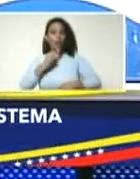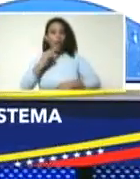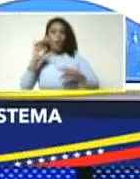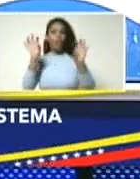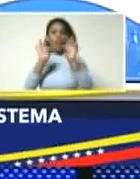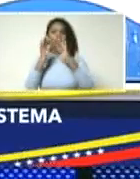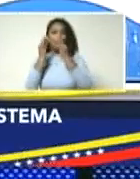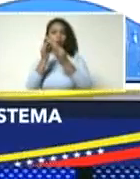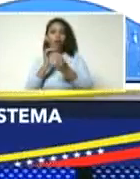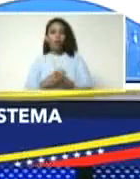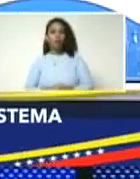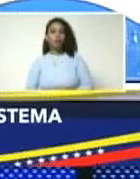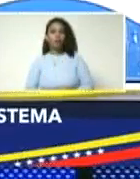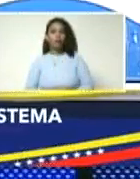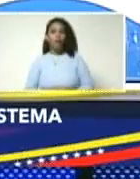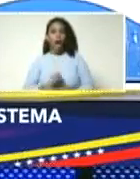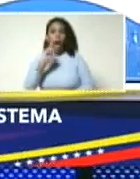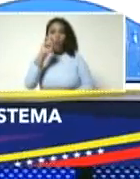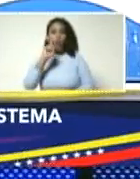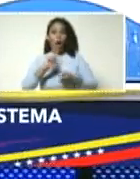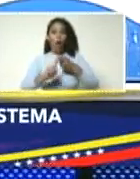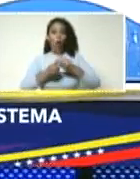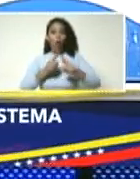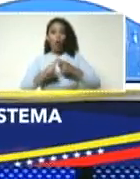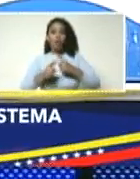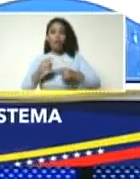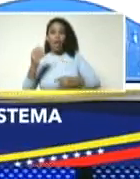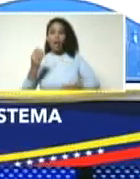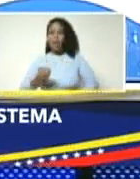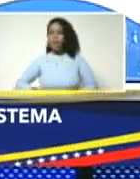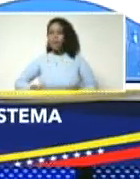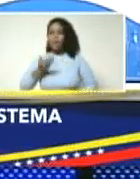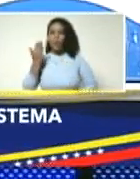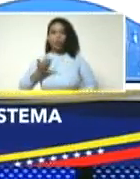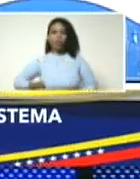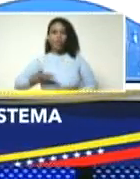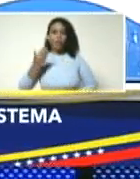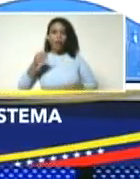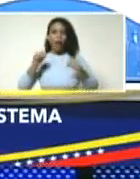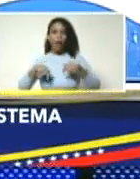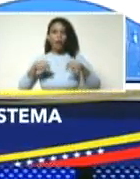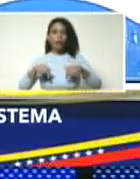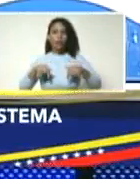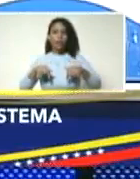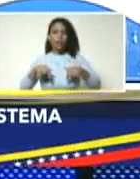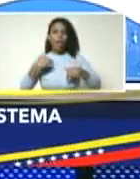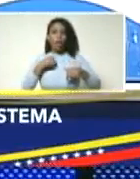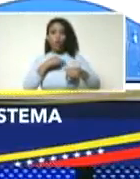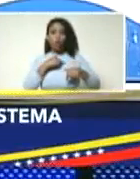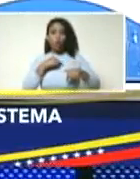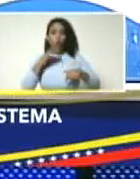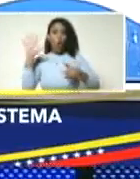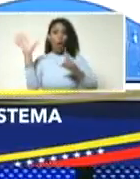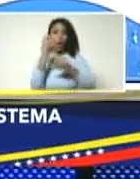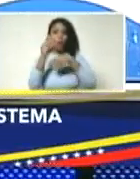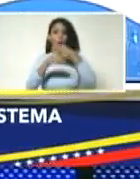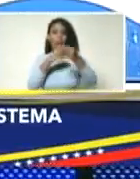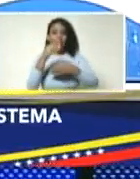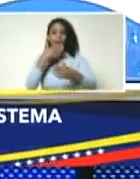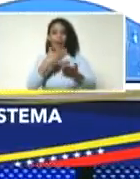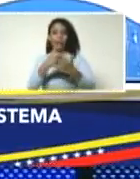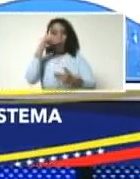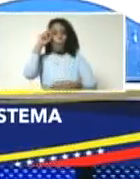¿verdad? Es una de las cosas más importantes que logramos impulsar gracias al